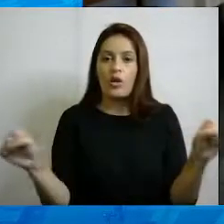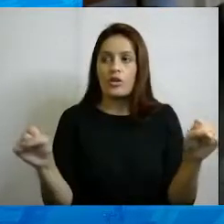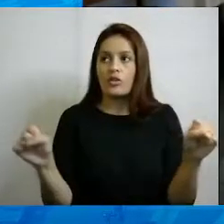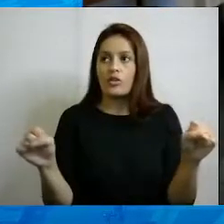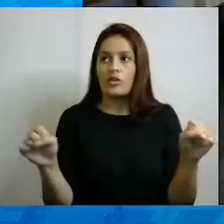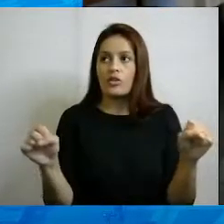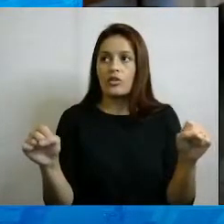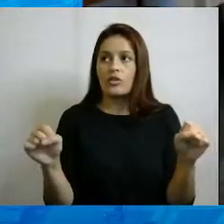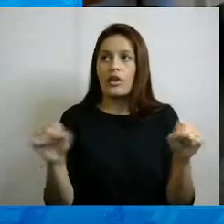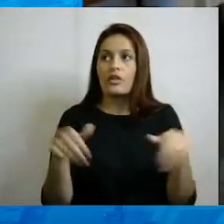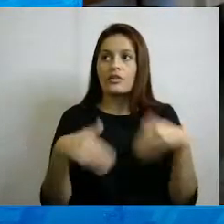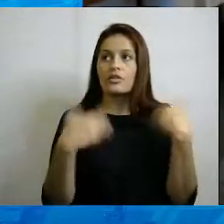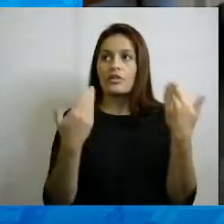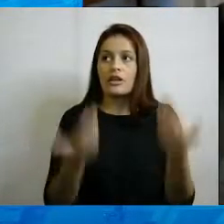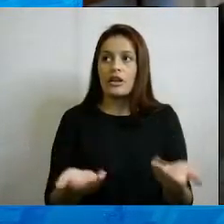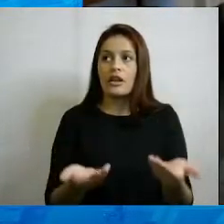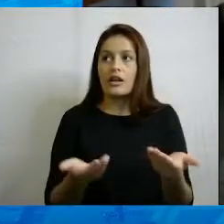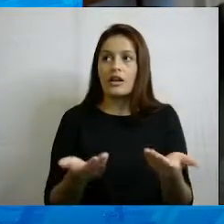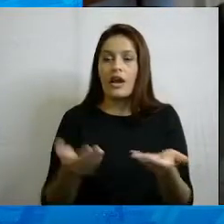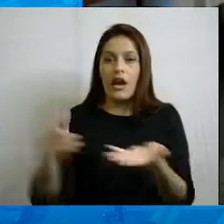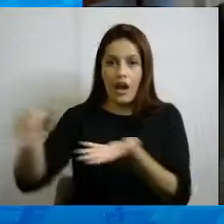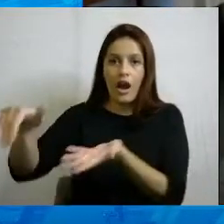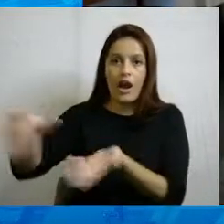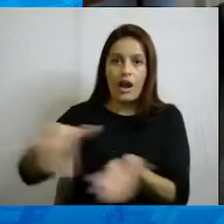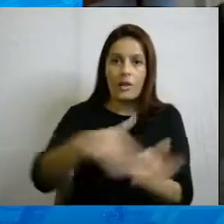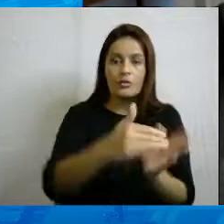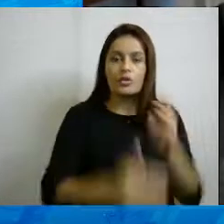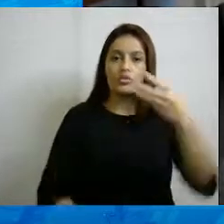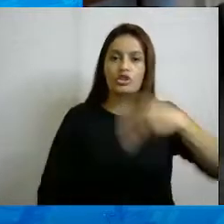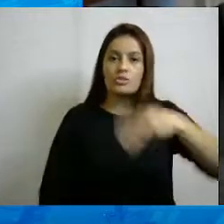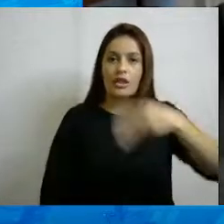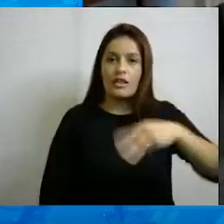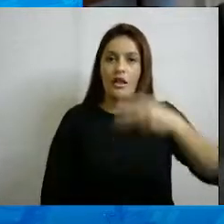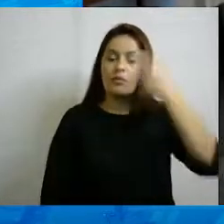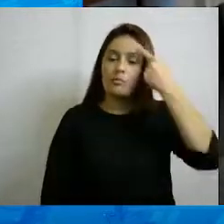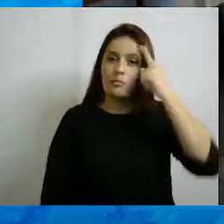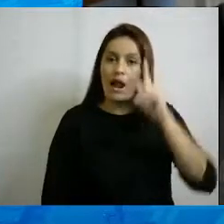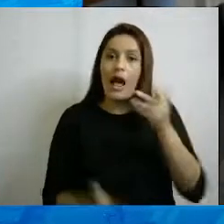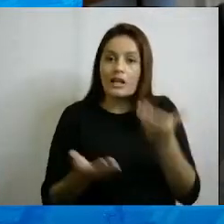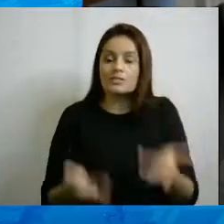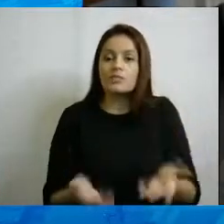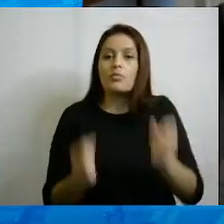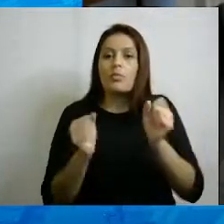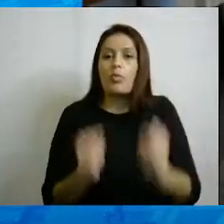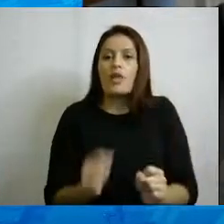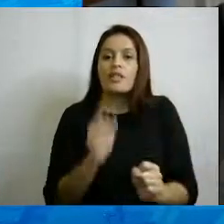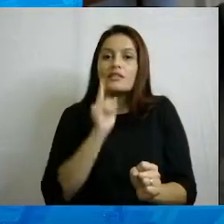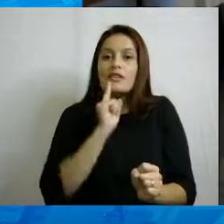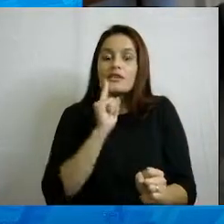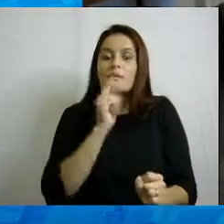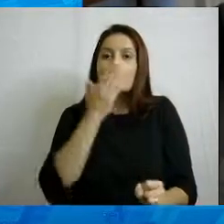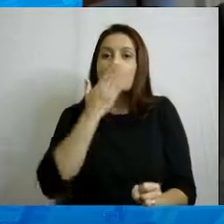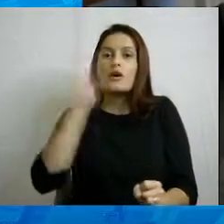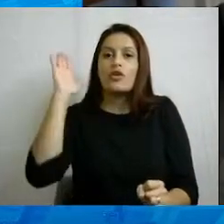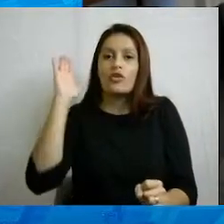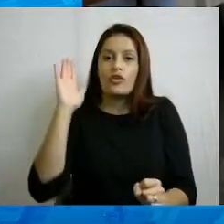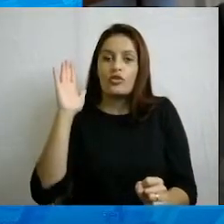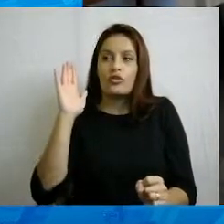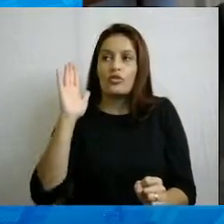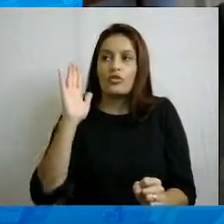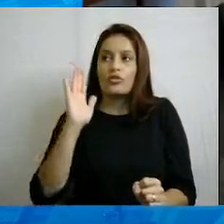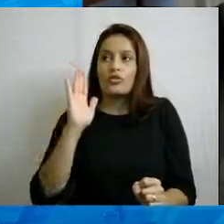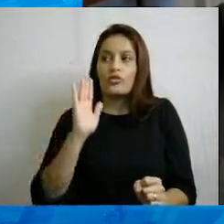de entregar los caminos a este municipio para así poder optar a tener mejoras